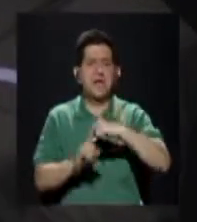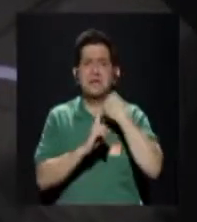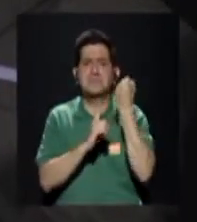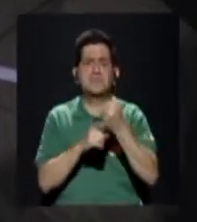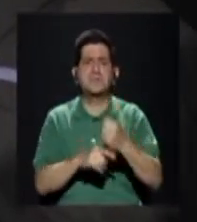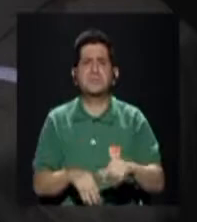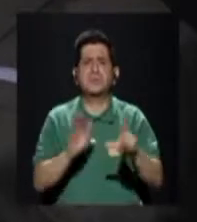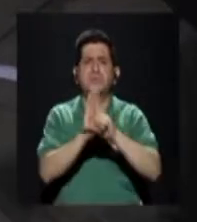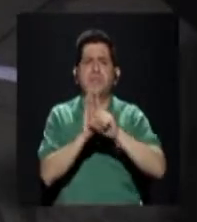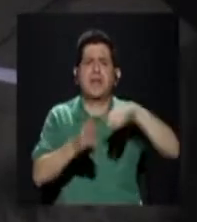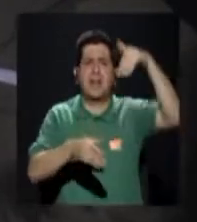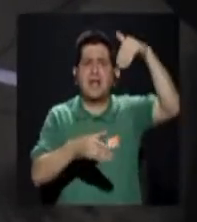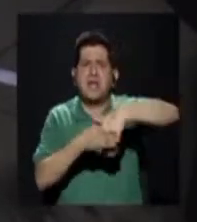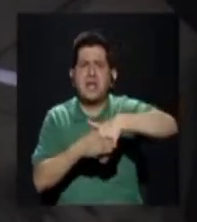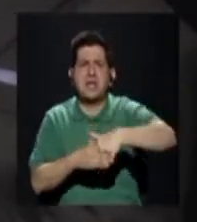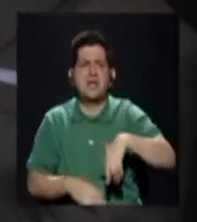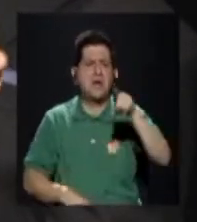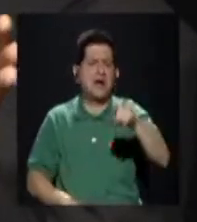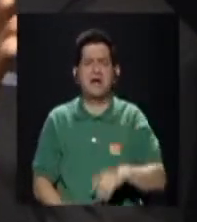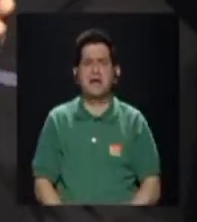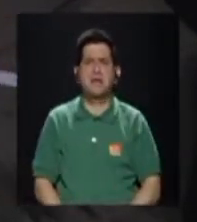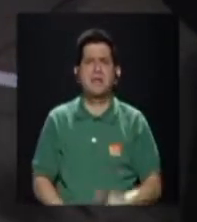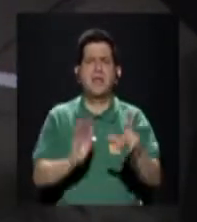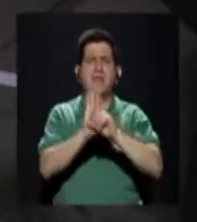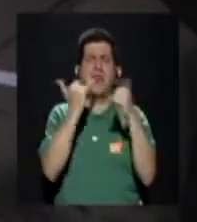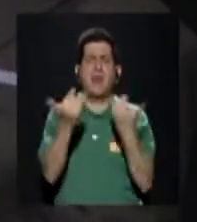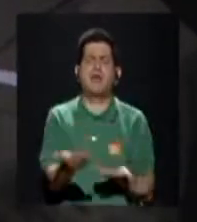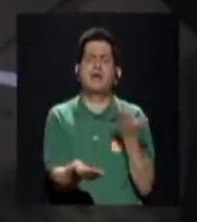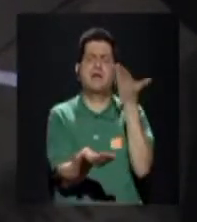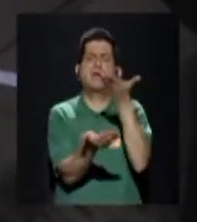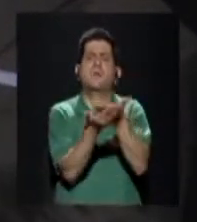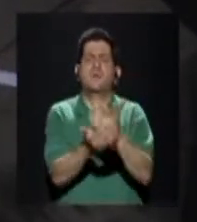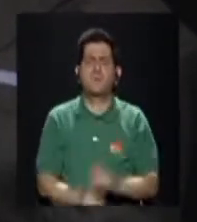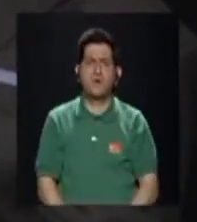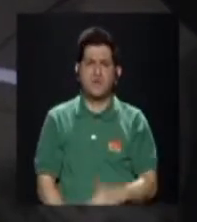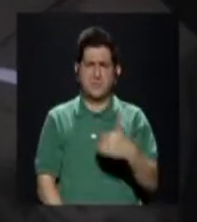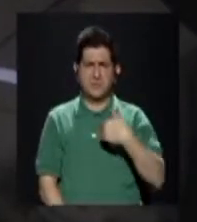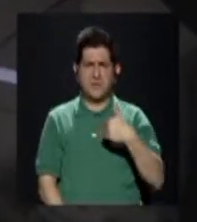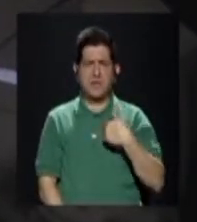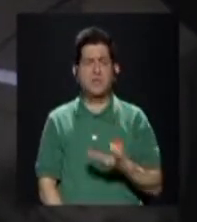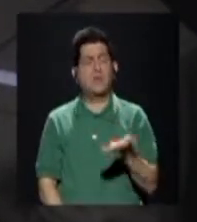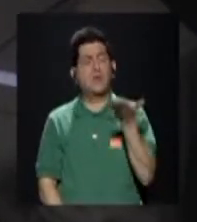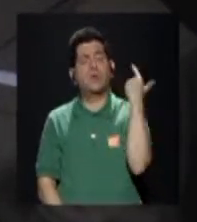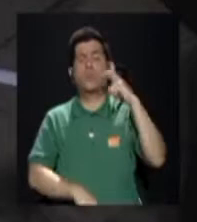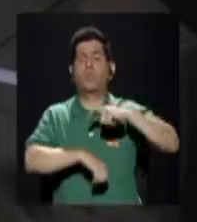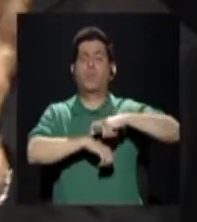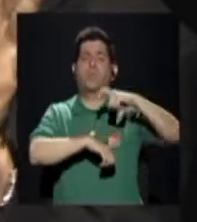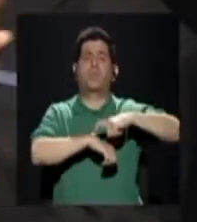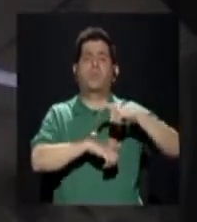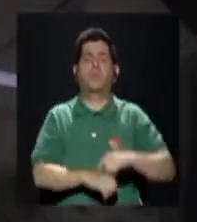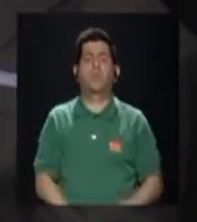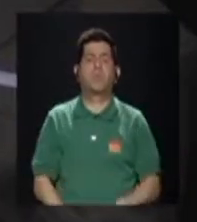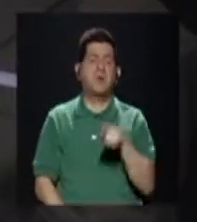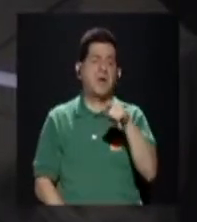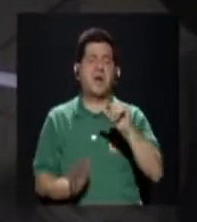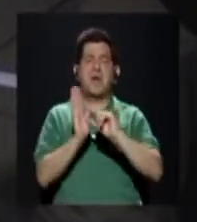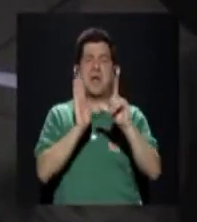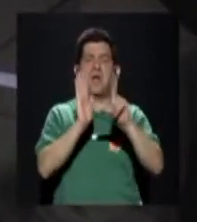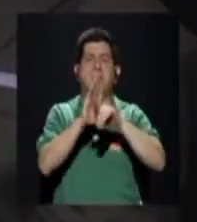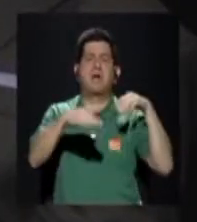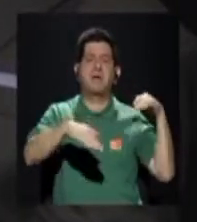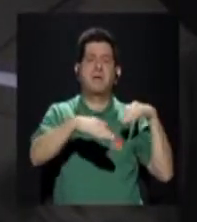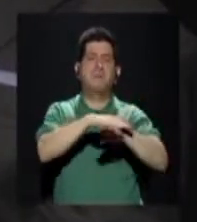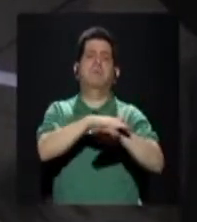ley. Ahí la tienen, hay una ley ya propuesta que la tienen hace tiempo ahí tirada en la Asamblea